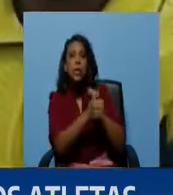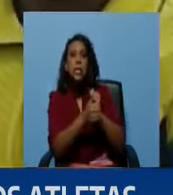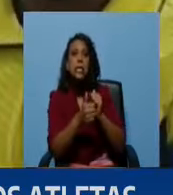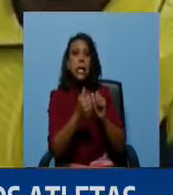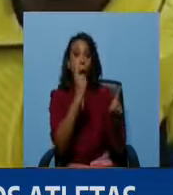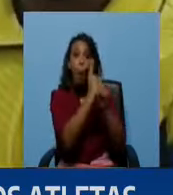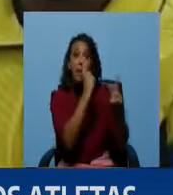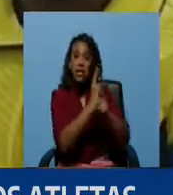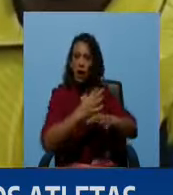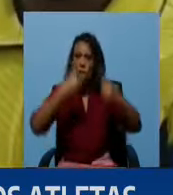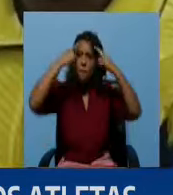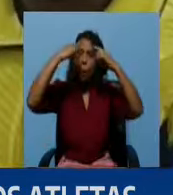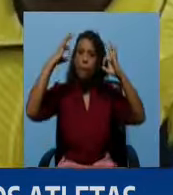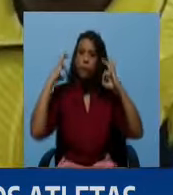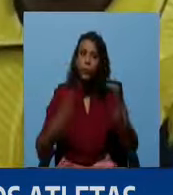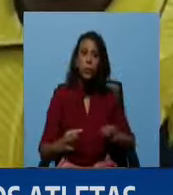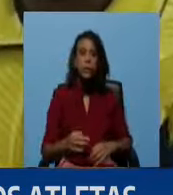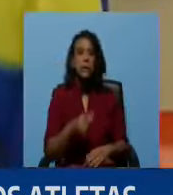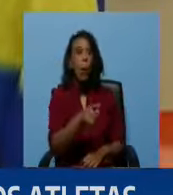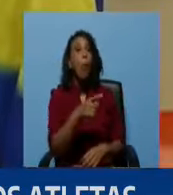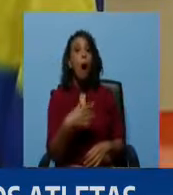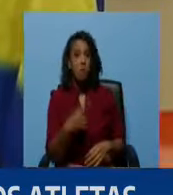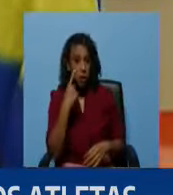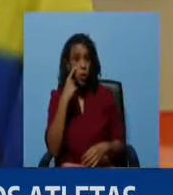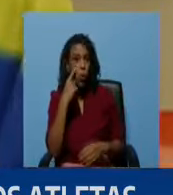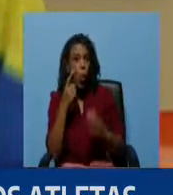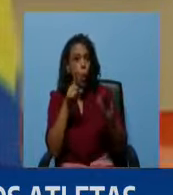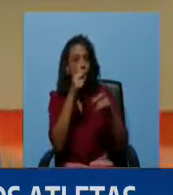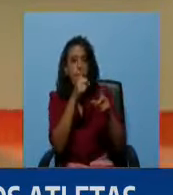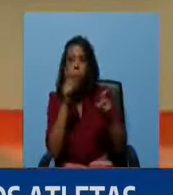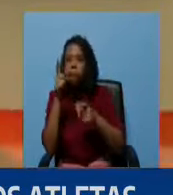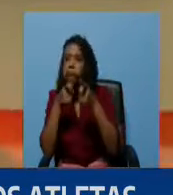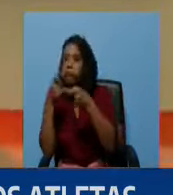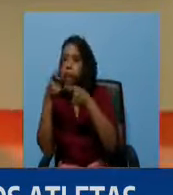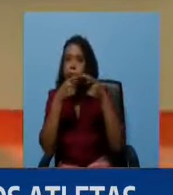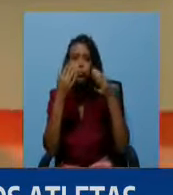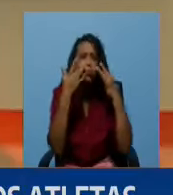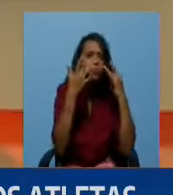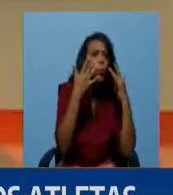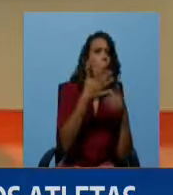alta competencia. Eso lo hemos estudiado.